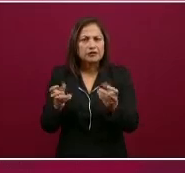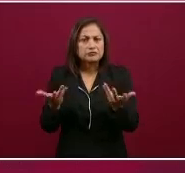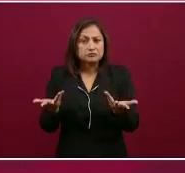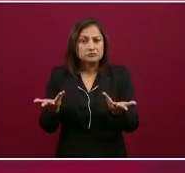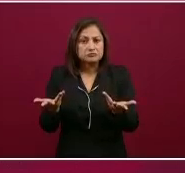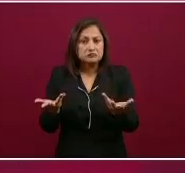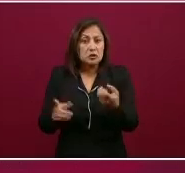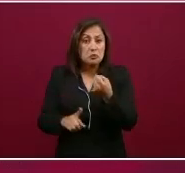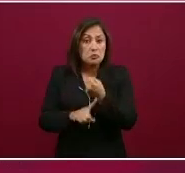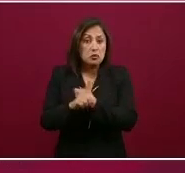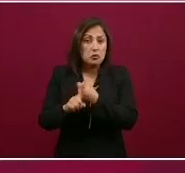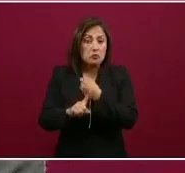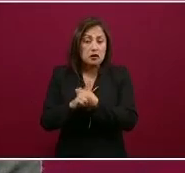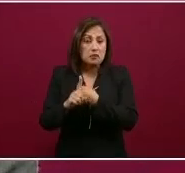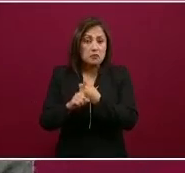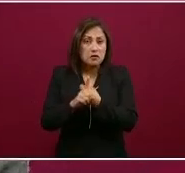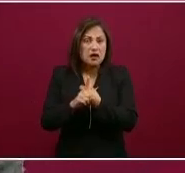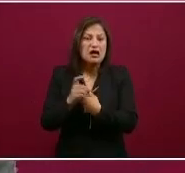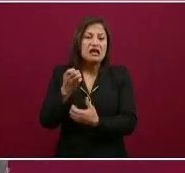económico-social.